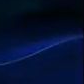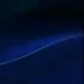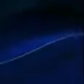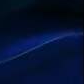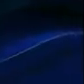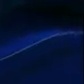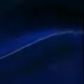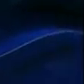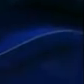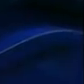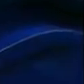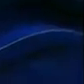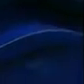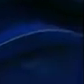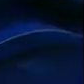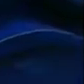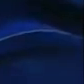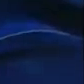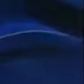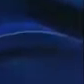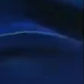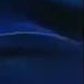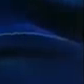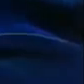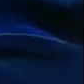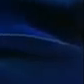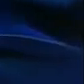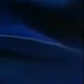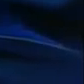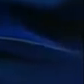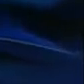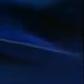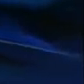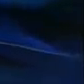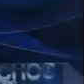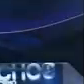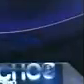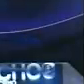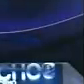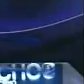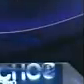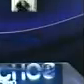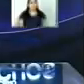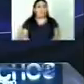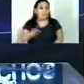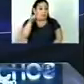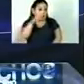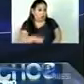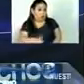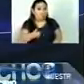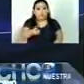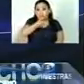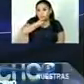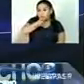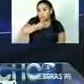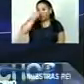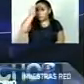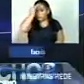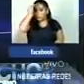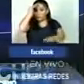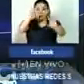vamos a conocer otras noticias